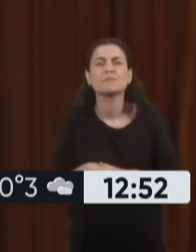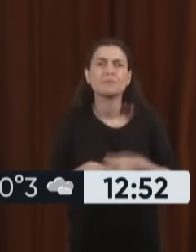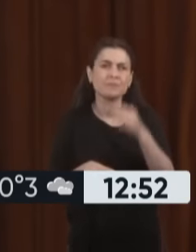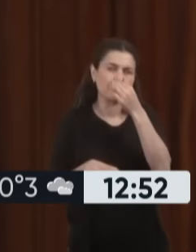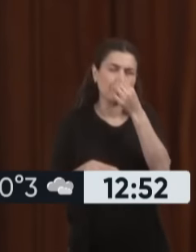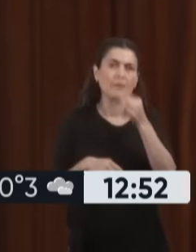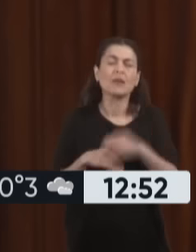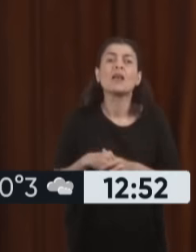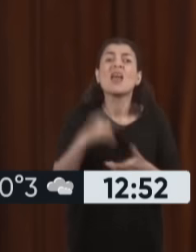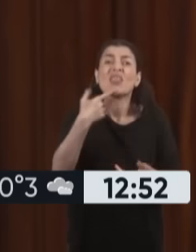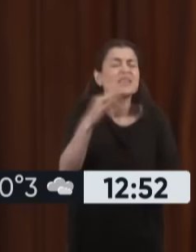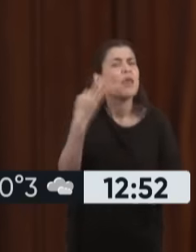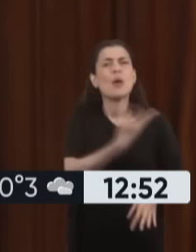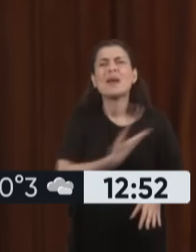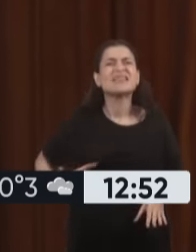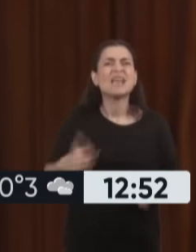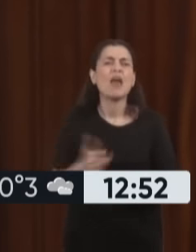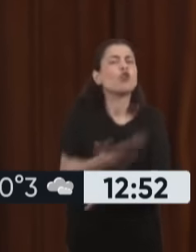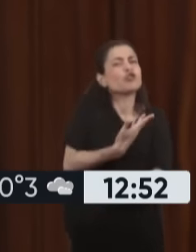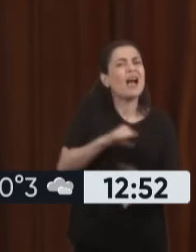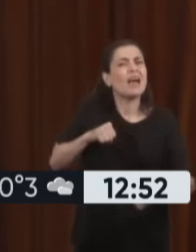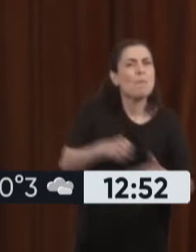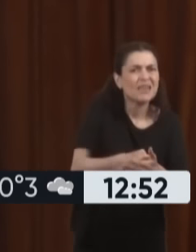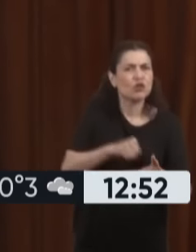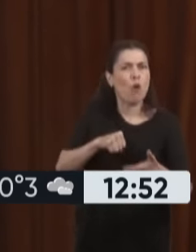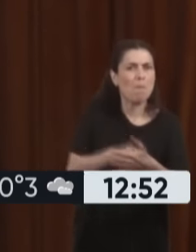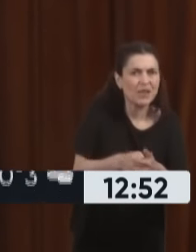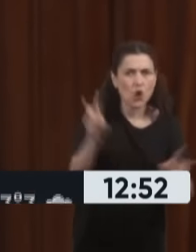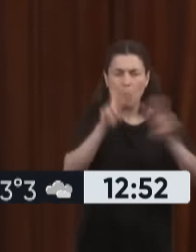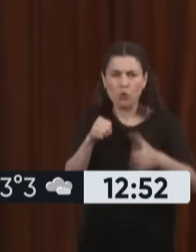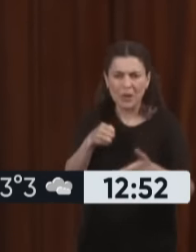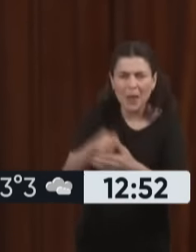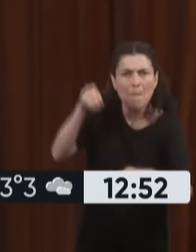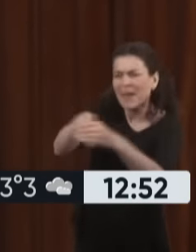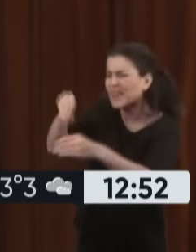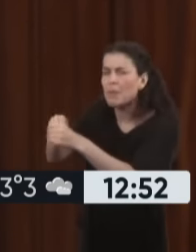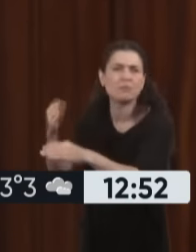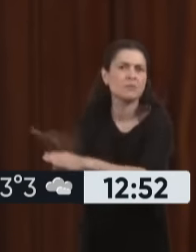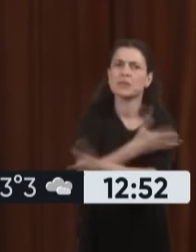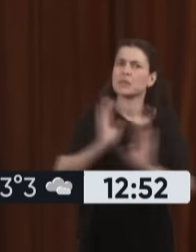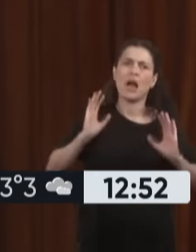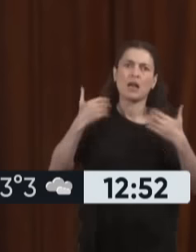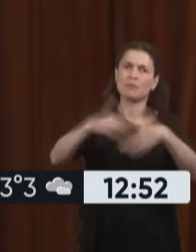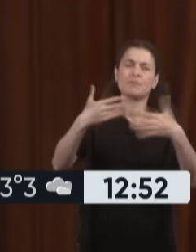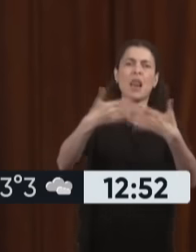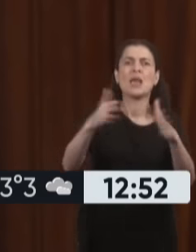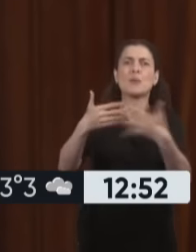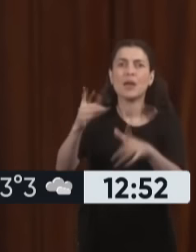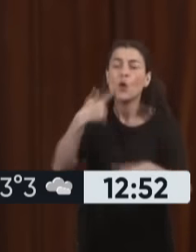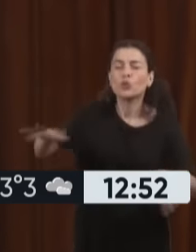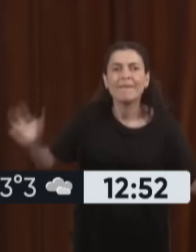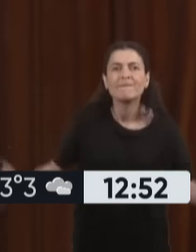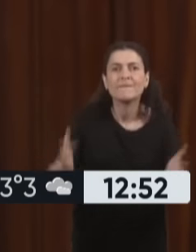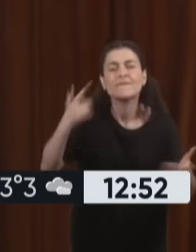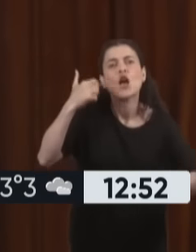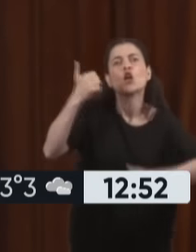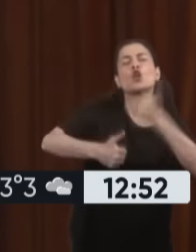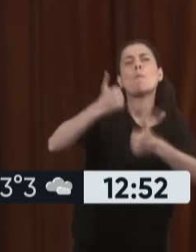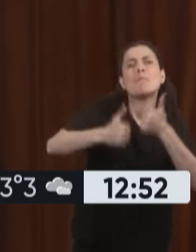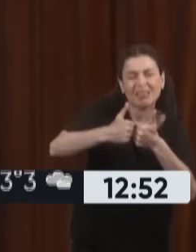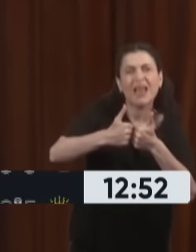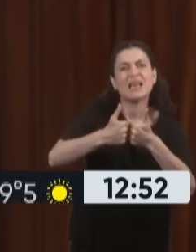sin la bota del Estado en el cuello. Les digo, anímense a innovar y a competir, porque no hay fuerza de la naturaleza